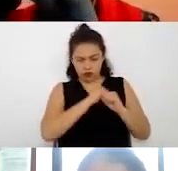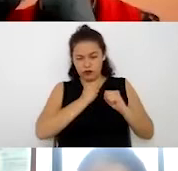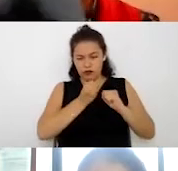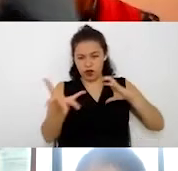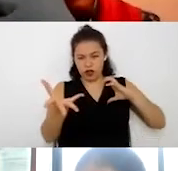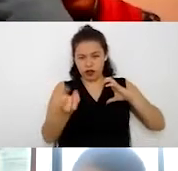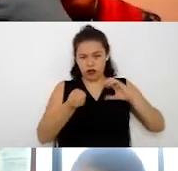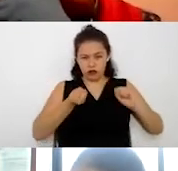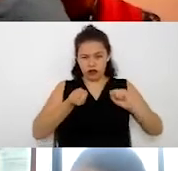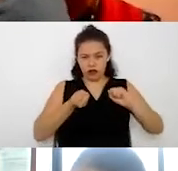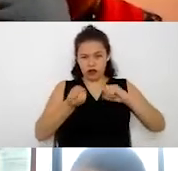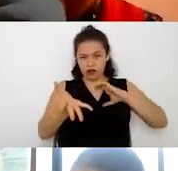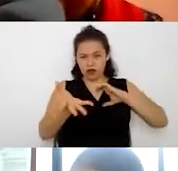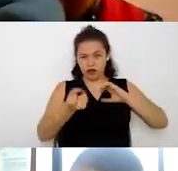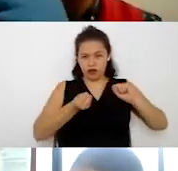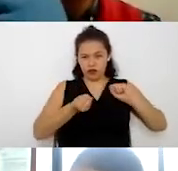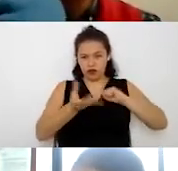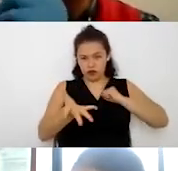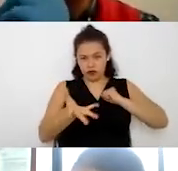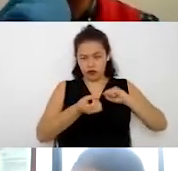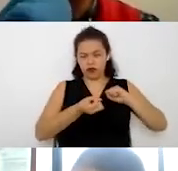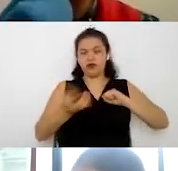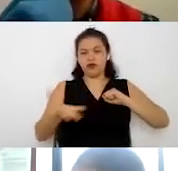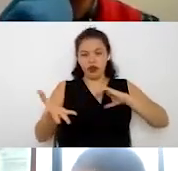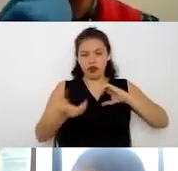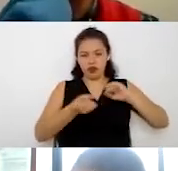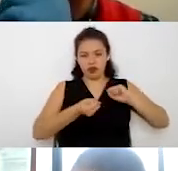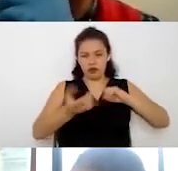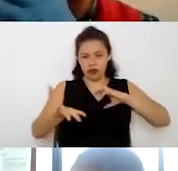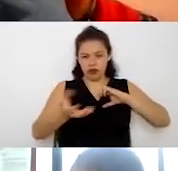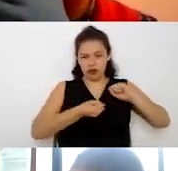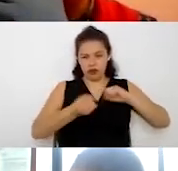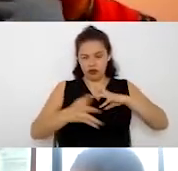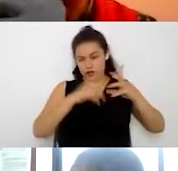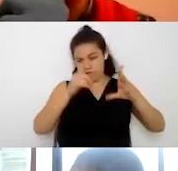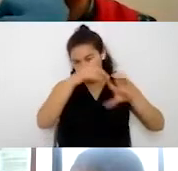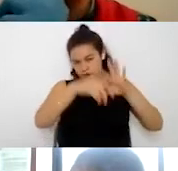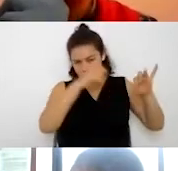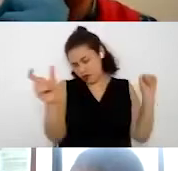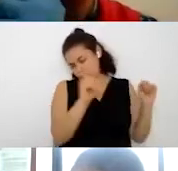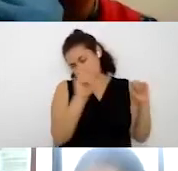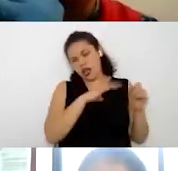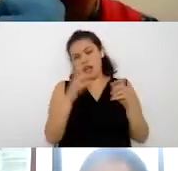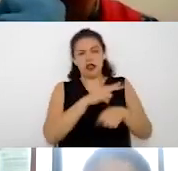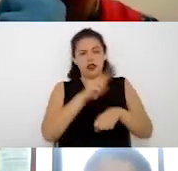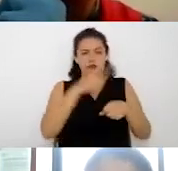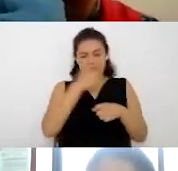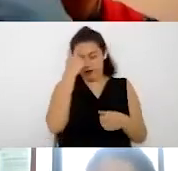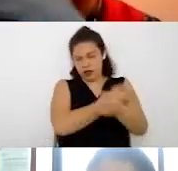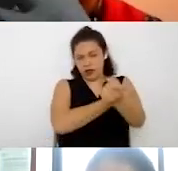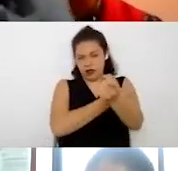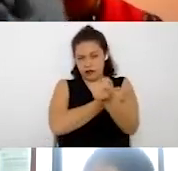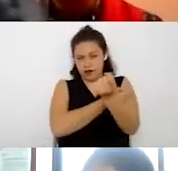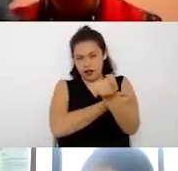Los torniquetes se aplican principalmente cuando se trata de una hemorragia tipo arterial. ¿Por